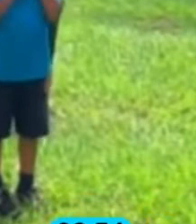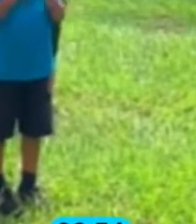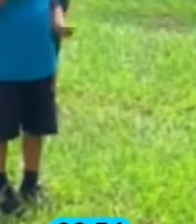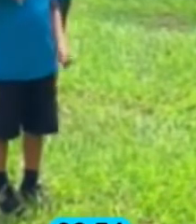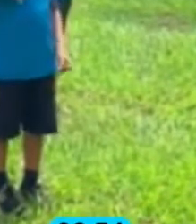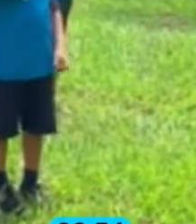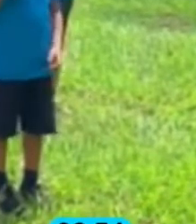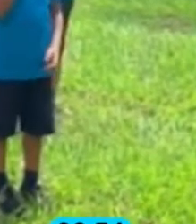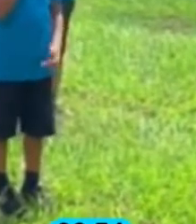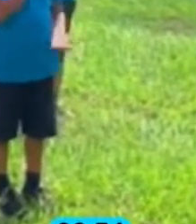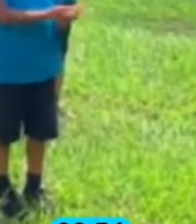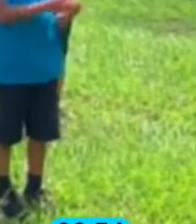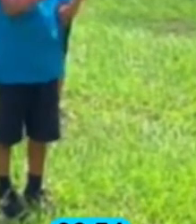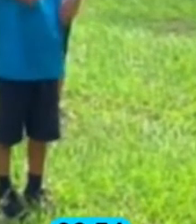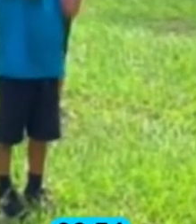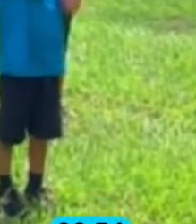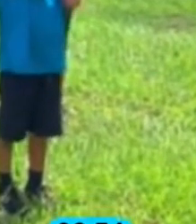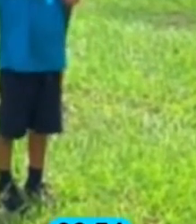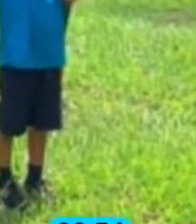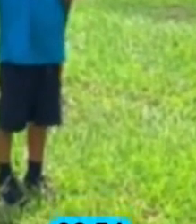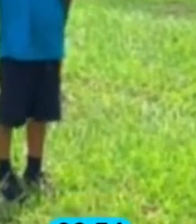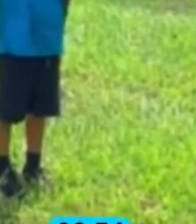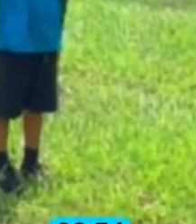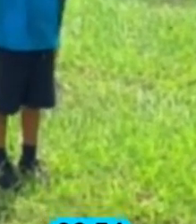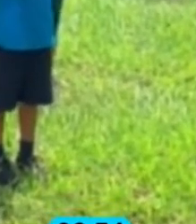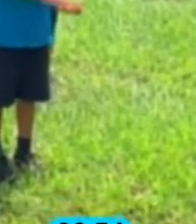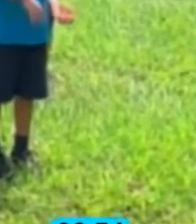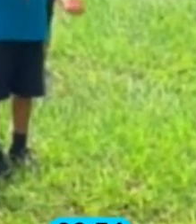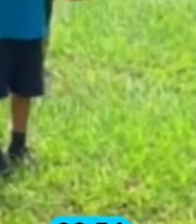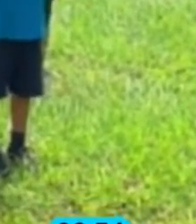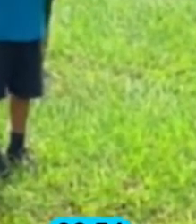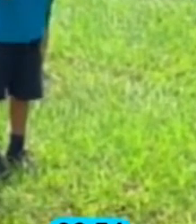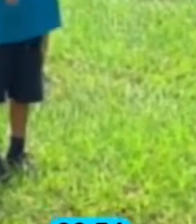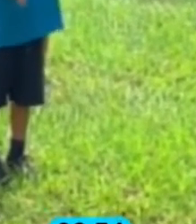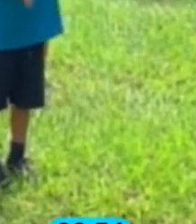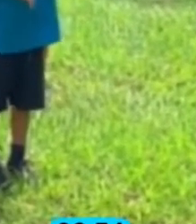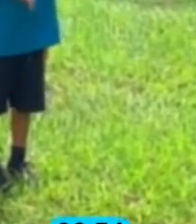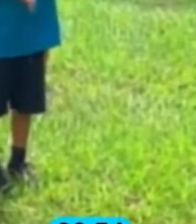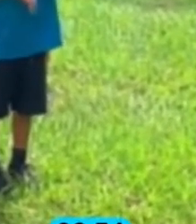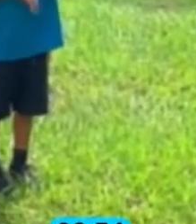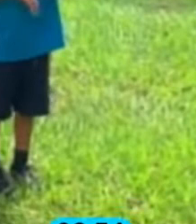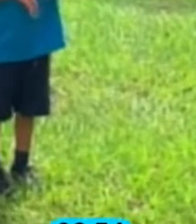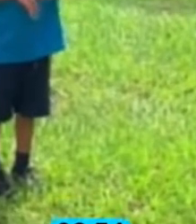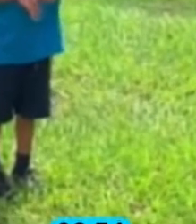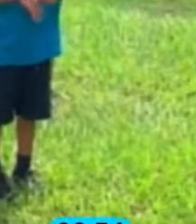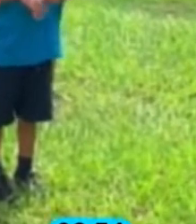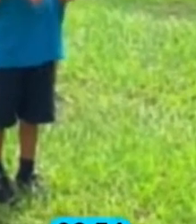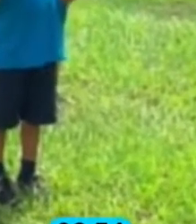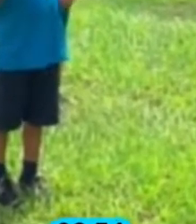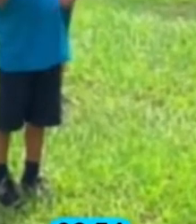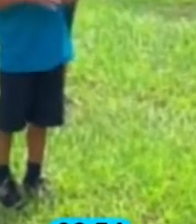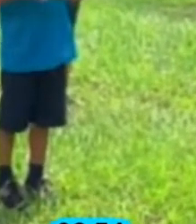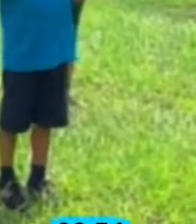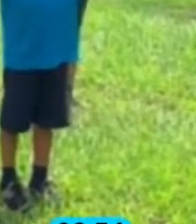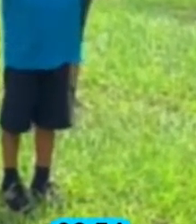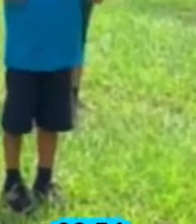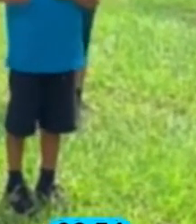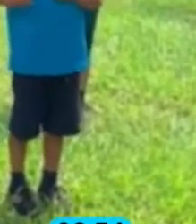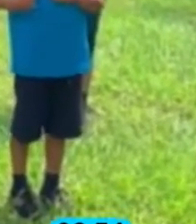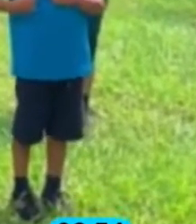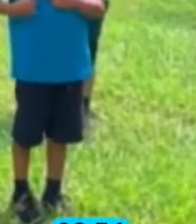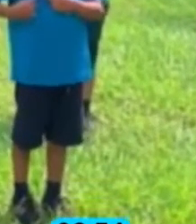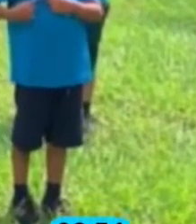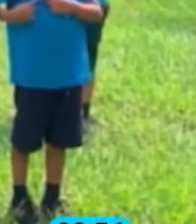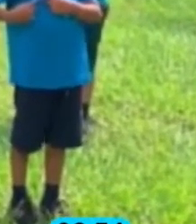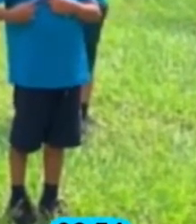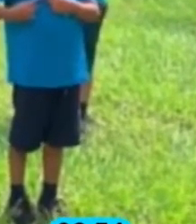cara, color esperanza, tentar al futuro con el